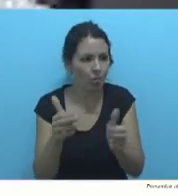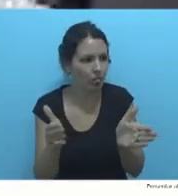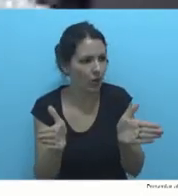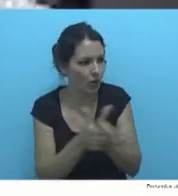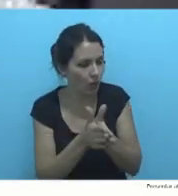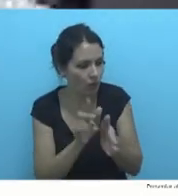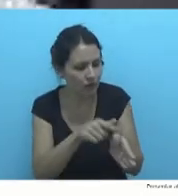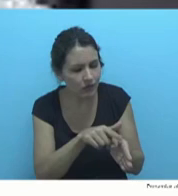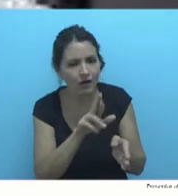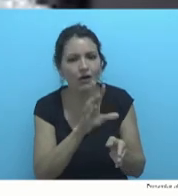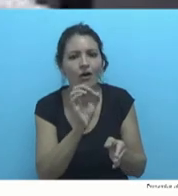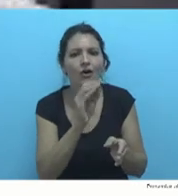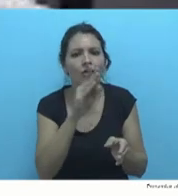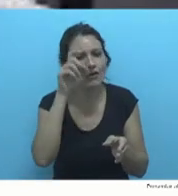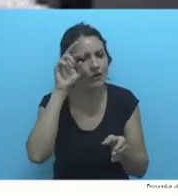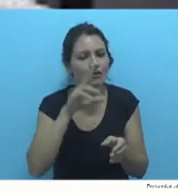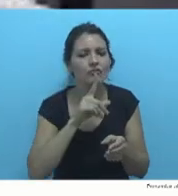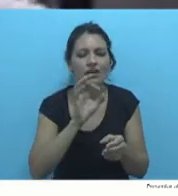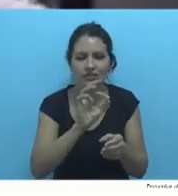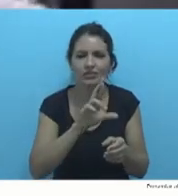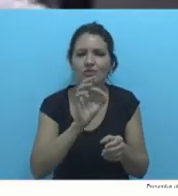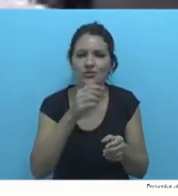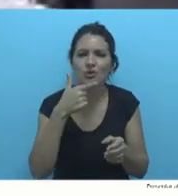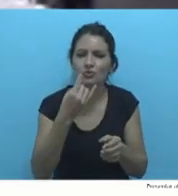la convención de